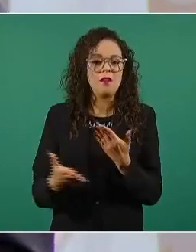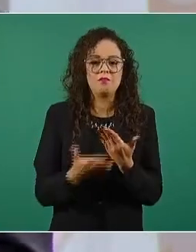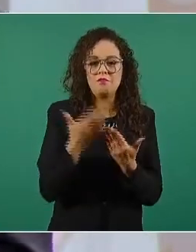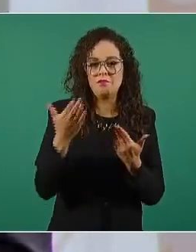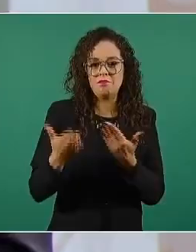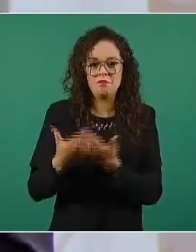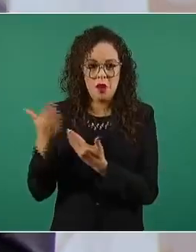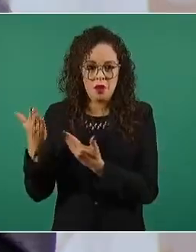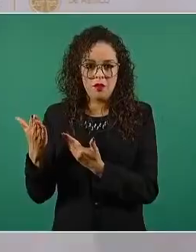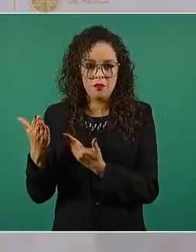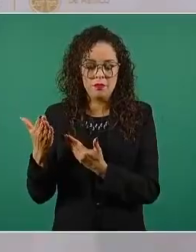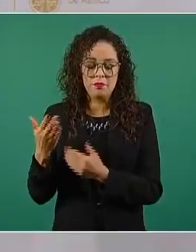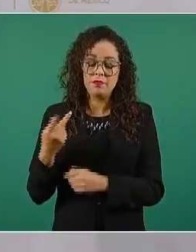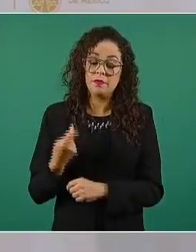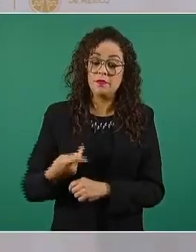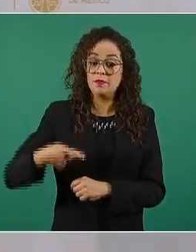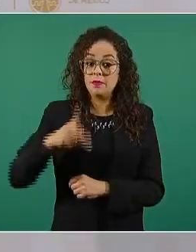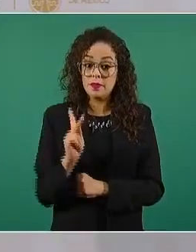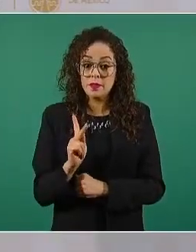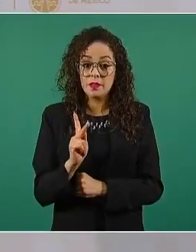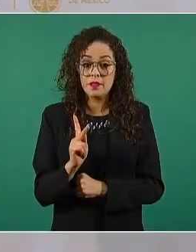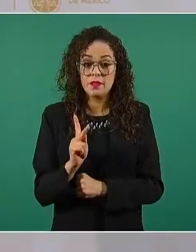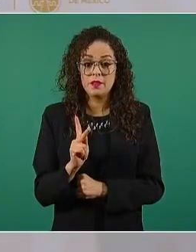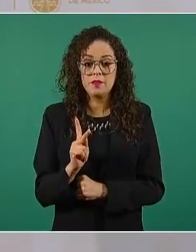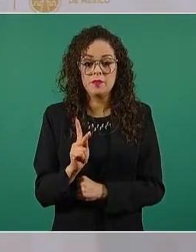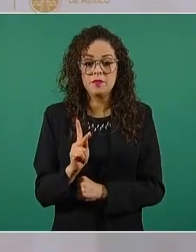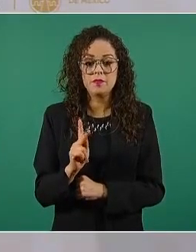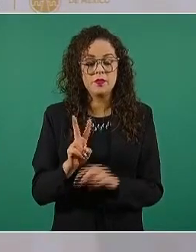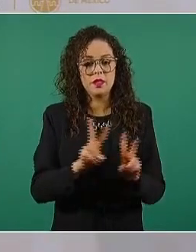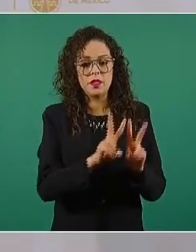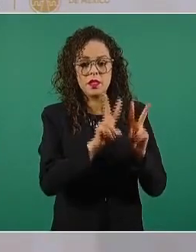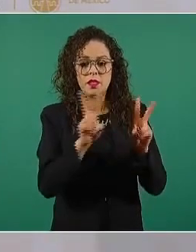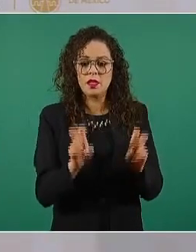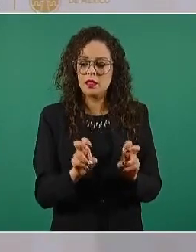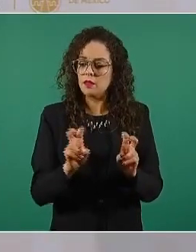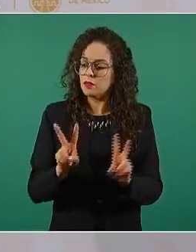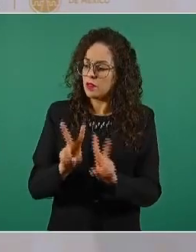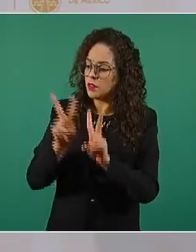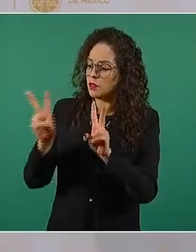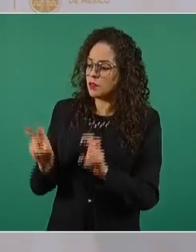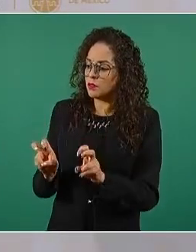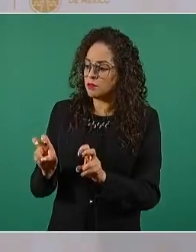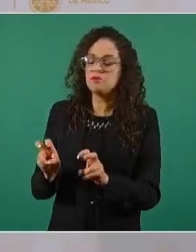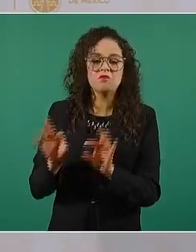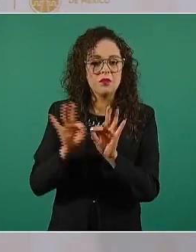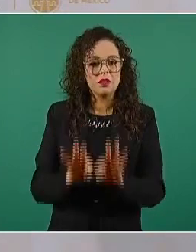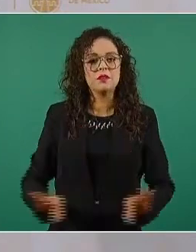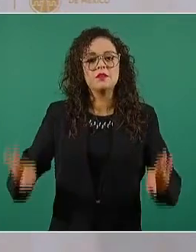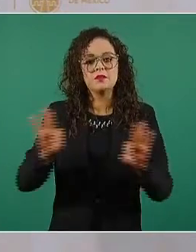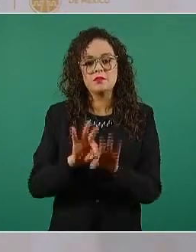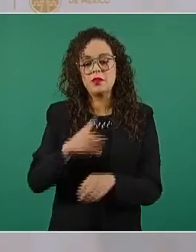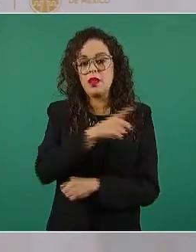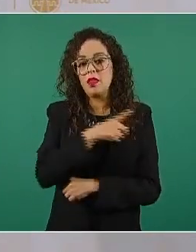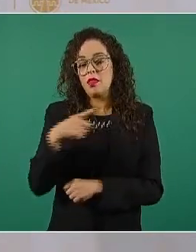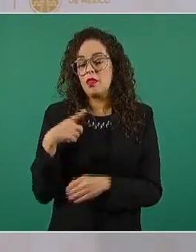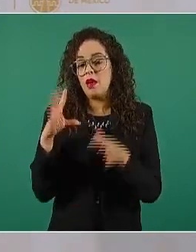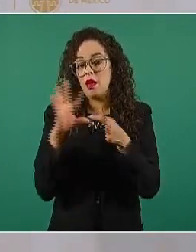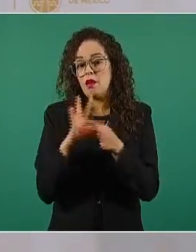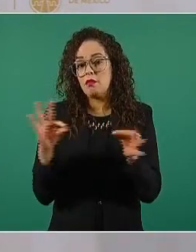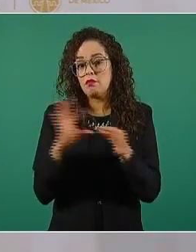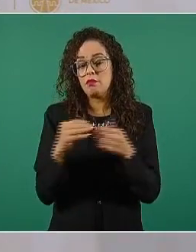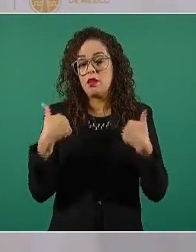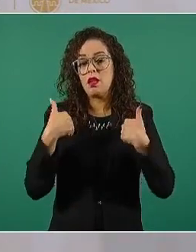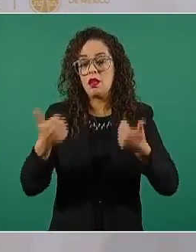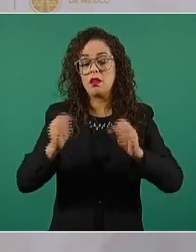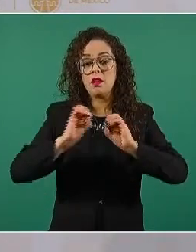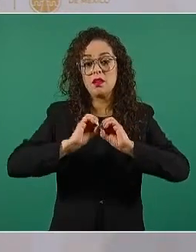Pero sí hay asuntos que deben aclararse en la medida de lo